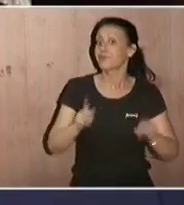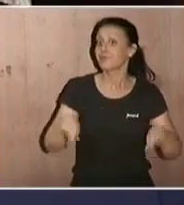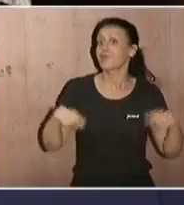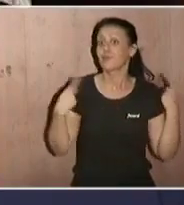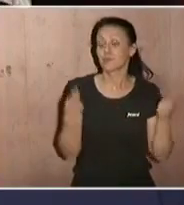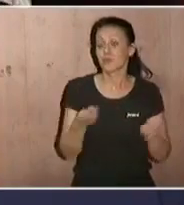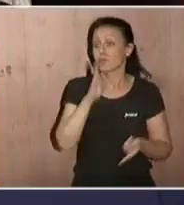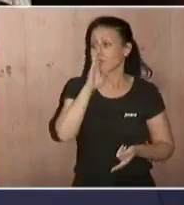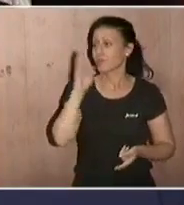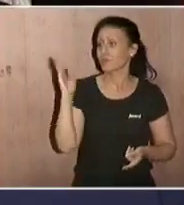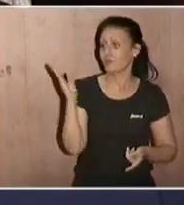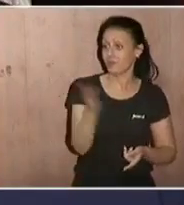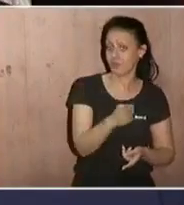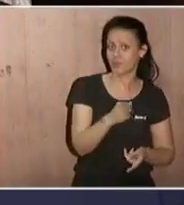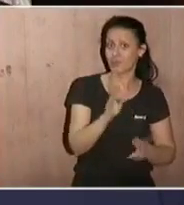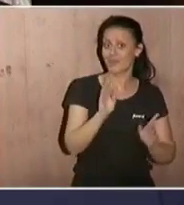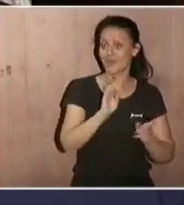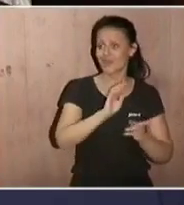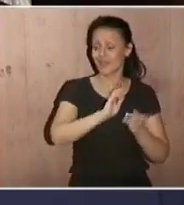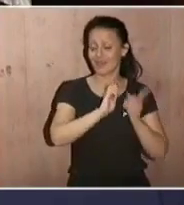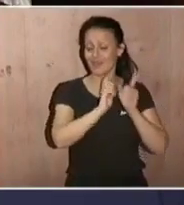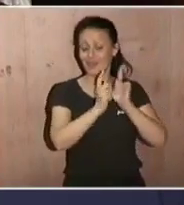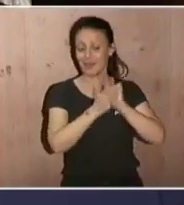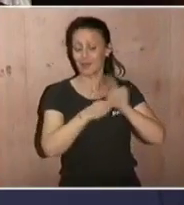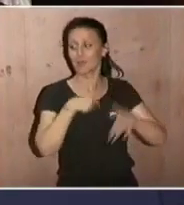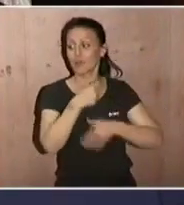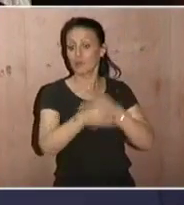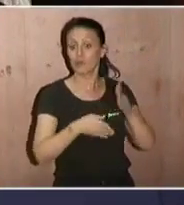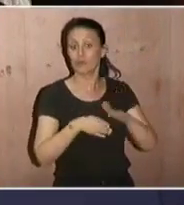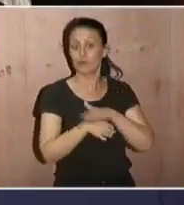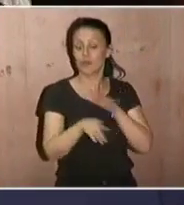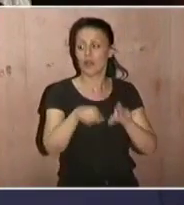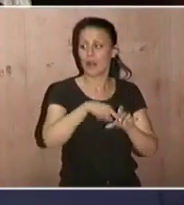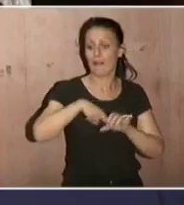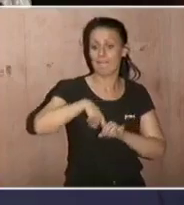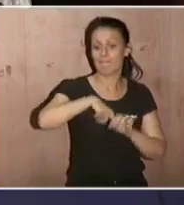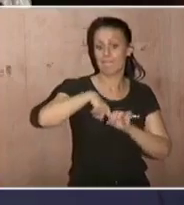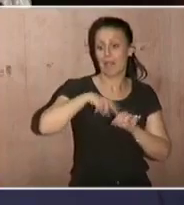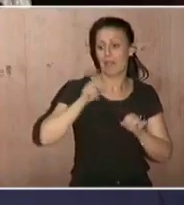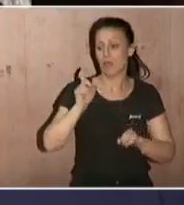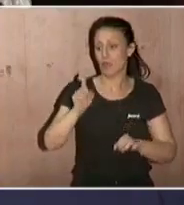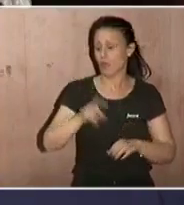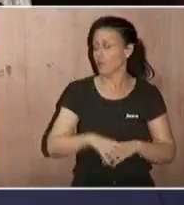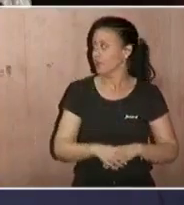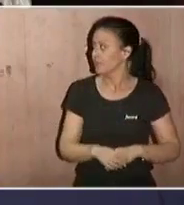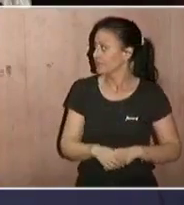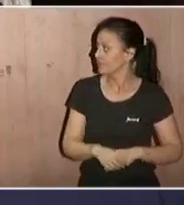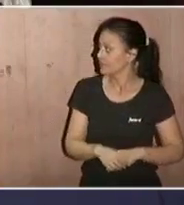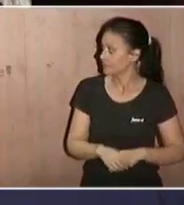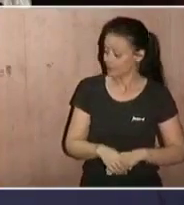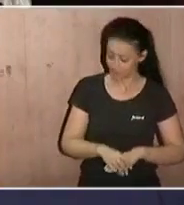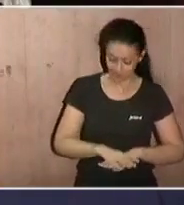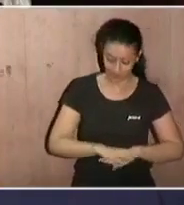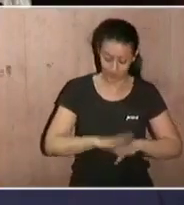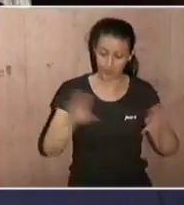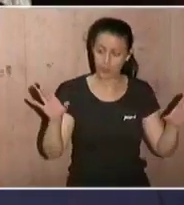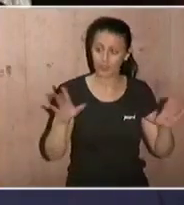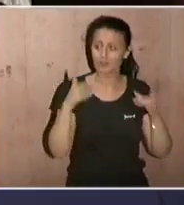indirecta de los cambios en el procedimiento de acceso a las plazas docentes. Bueno, pues con esto he